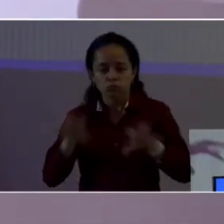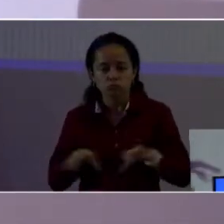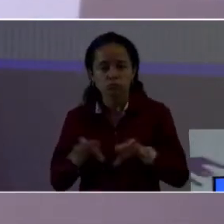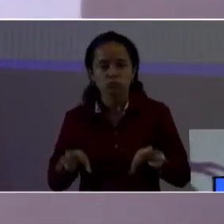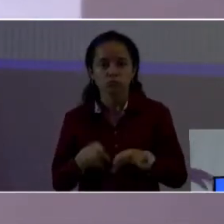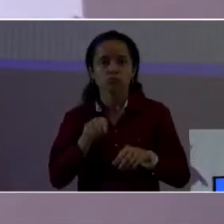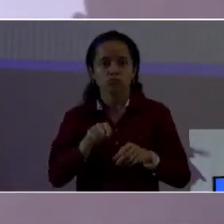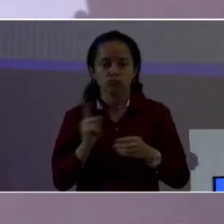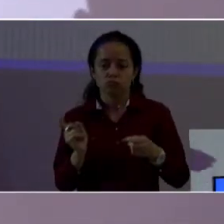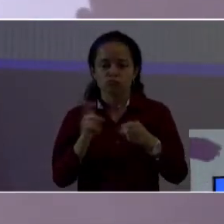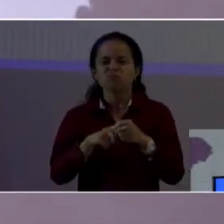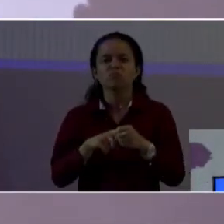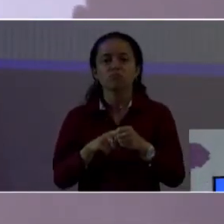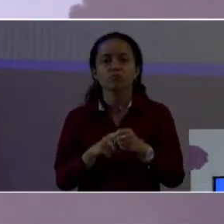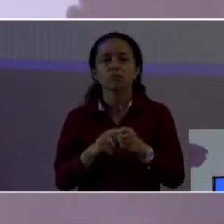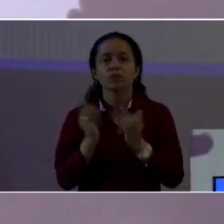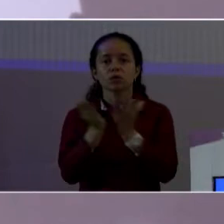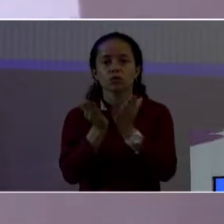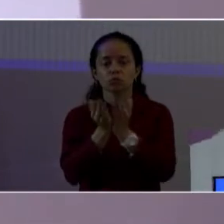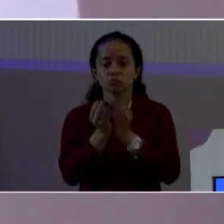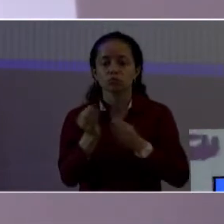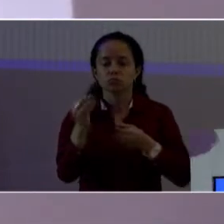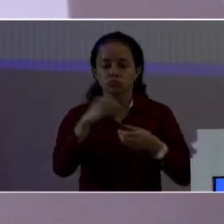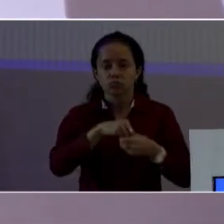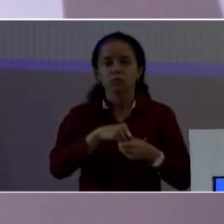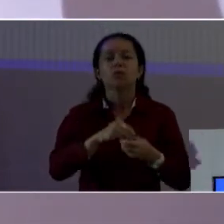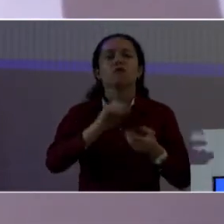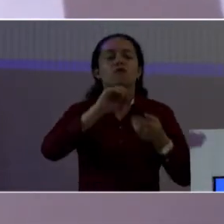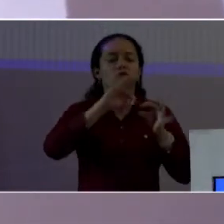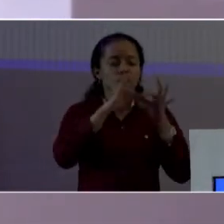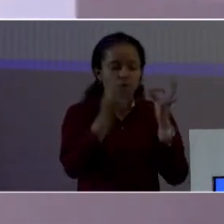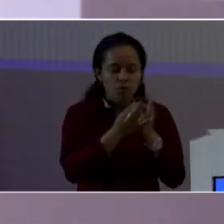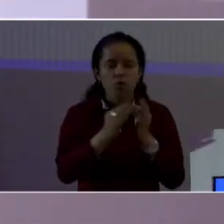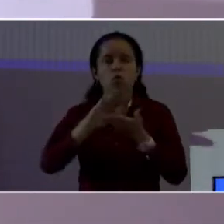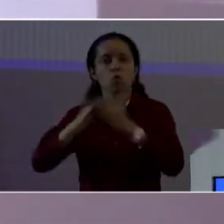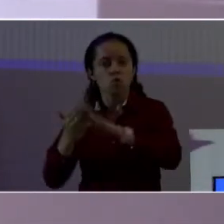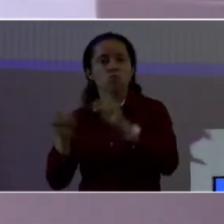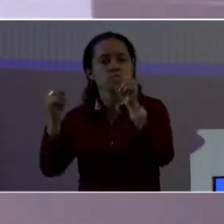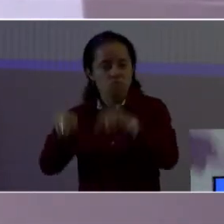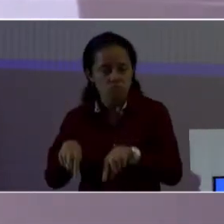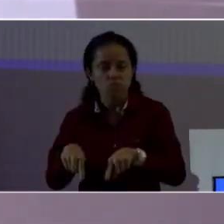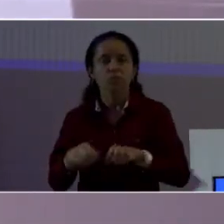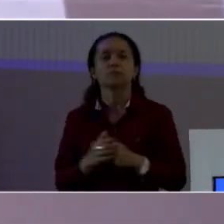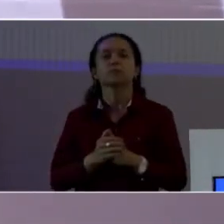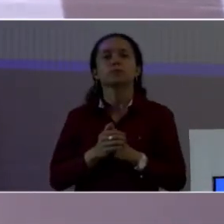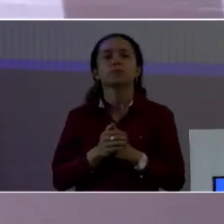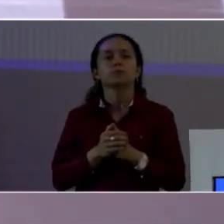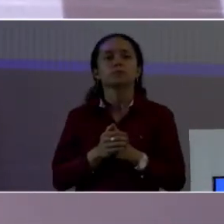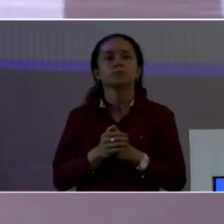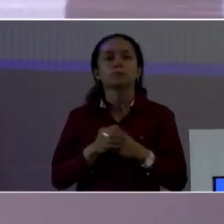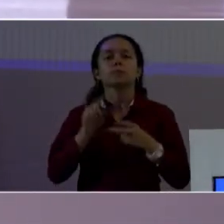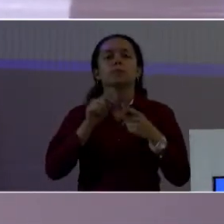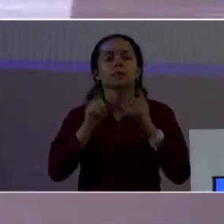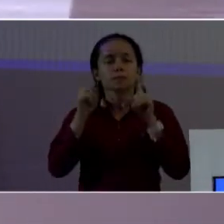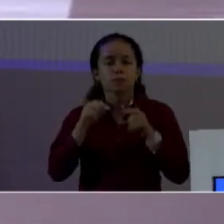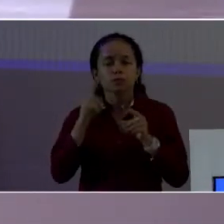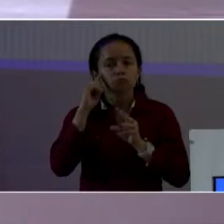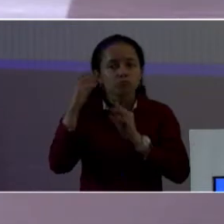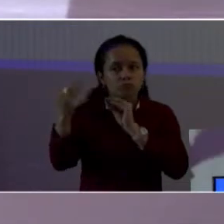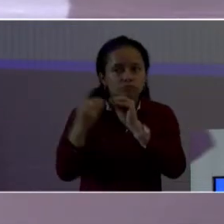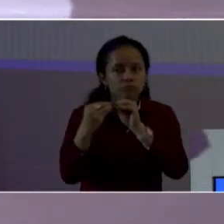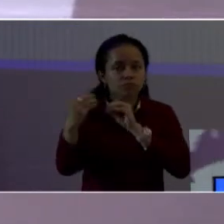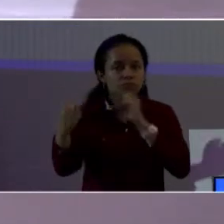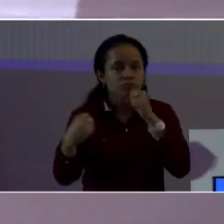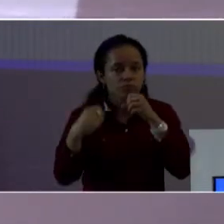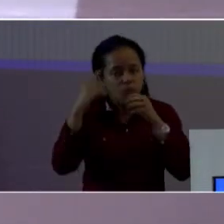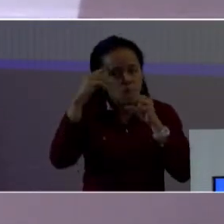en proceso, sino las familias y sus comunidades. Al igual, pues hemos tejido unas alianzas institucionales con la oferta